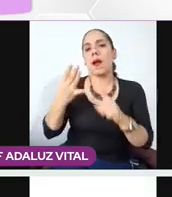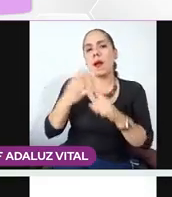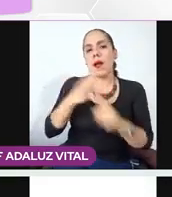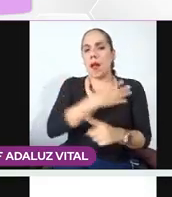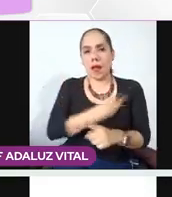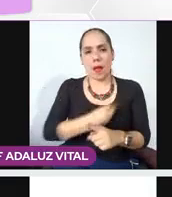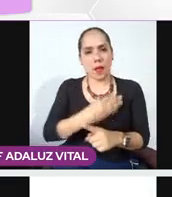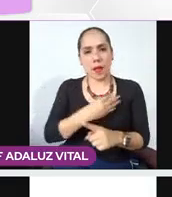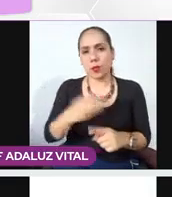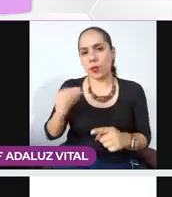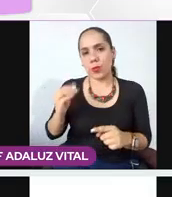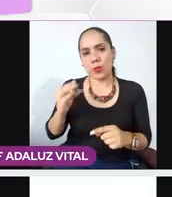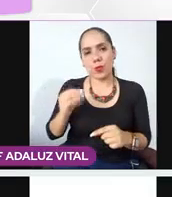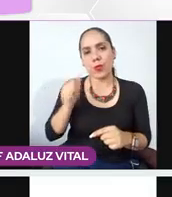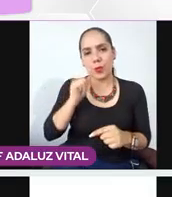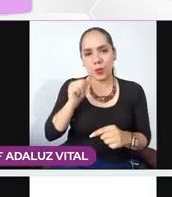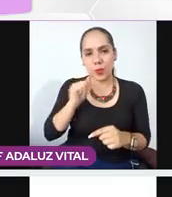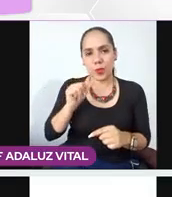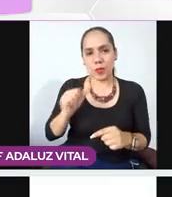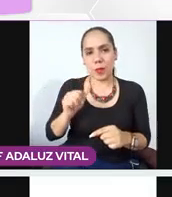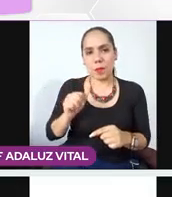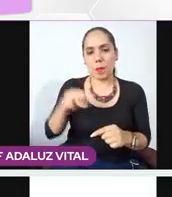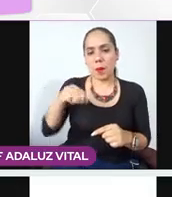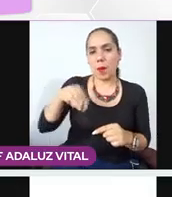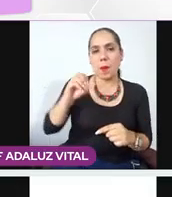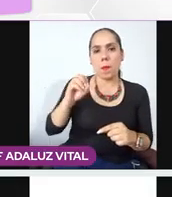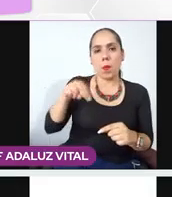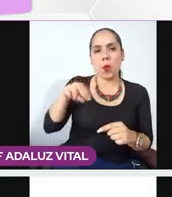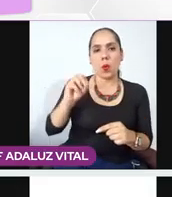Maestra Ireri, no tiene nada que ver con las familias extensas.